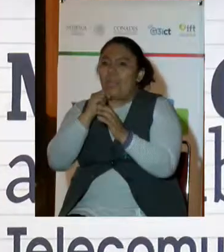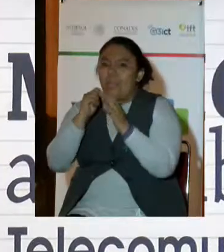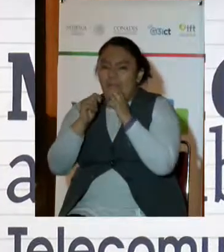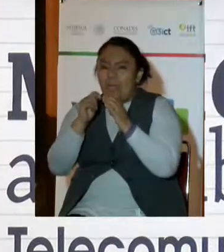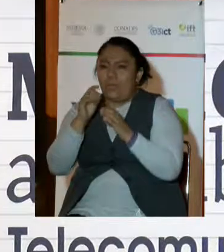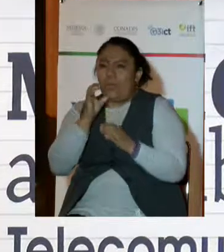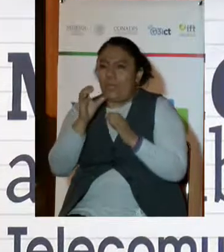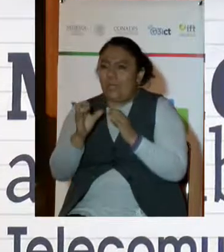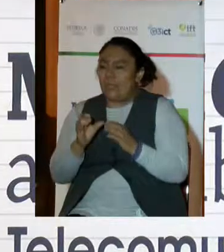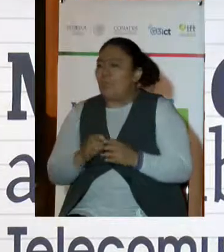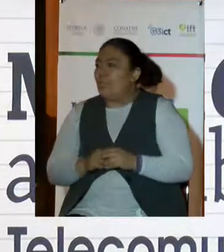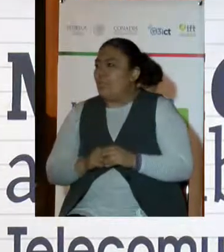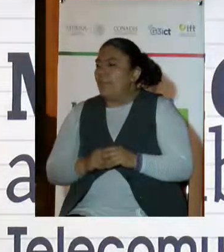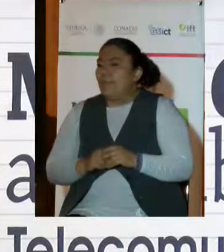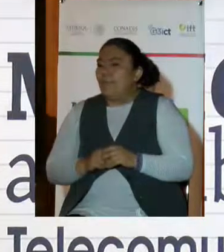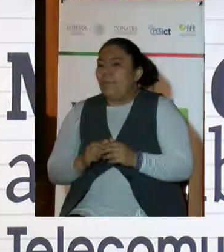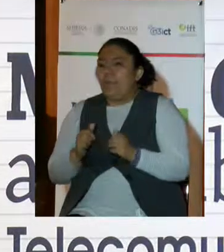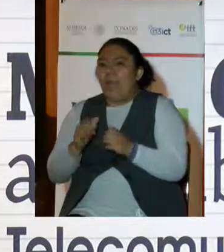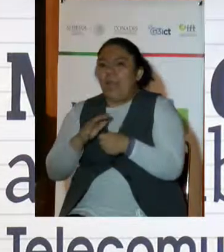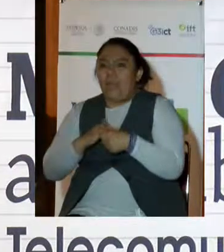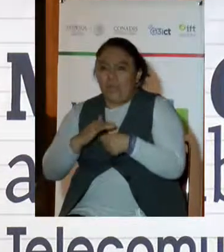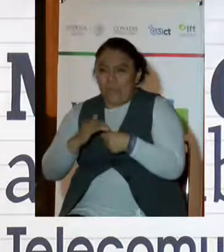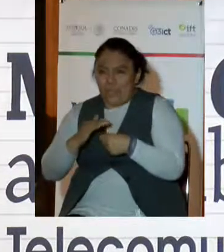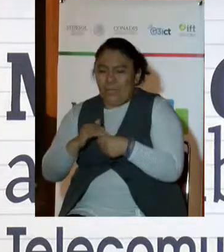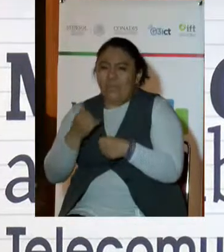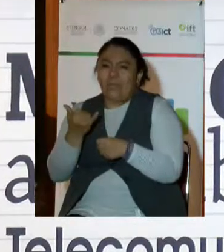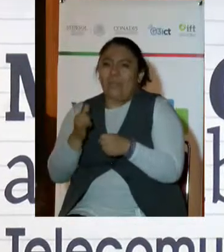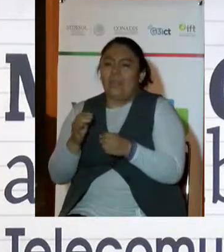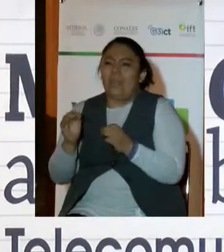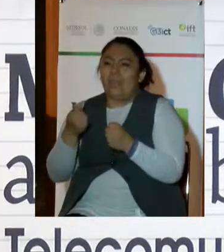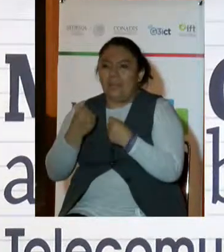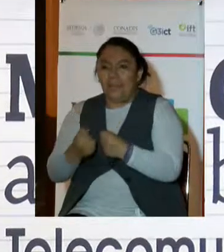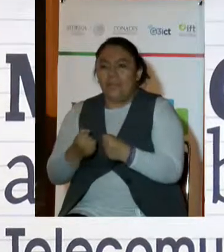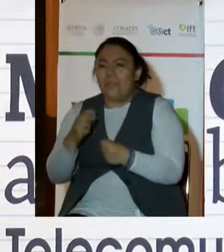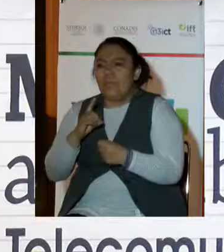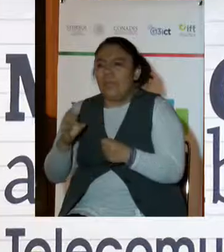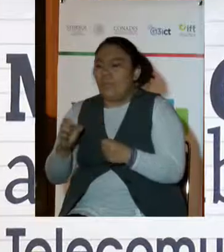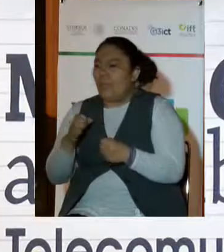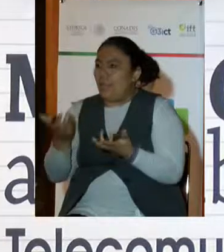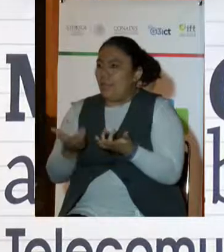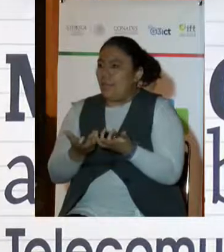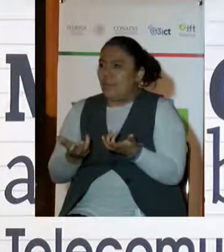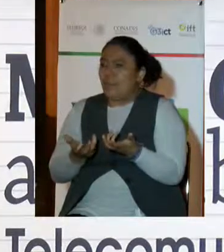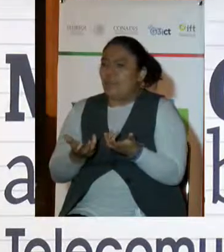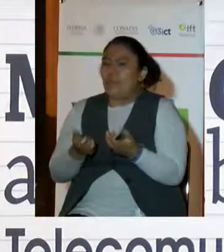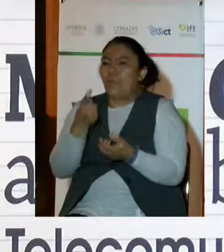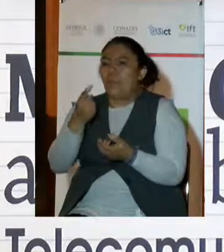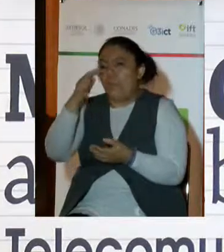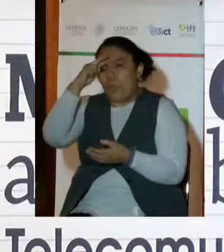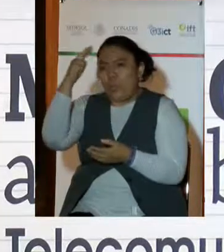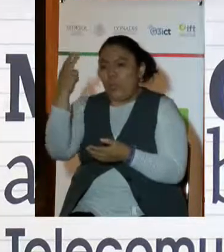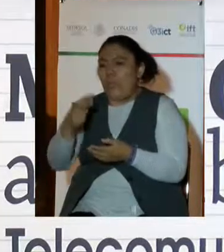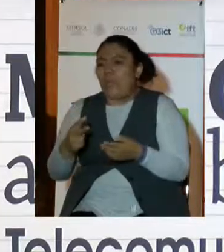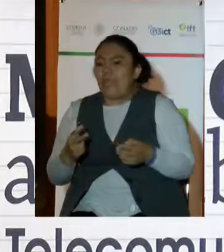Telecomunicaciones, la convicción y determinación de hacer un